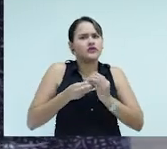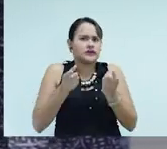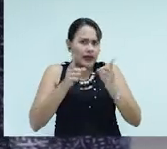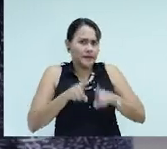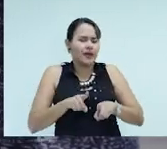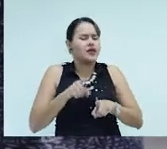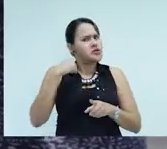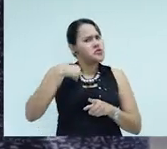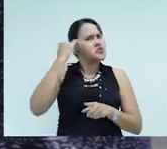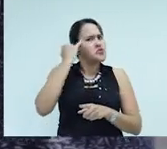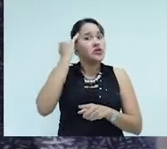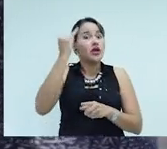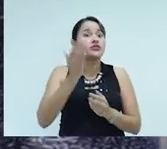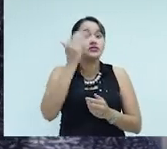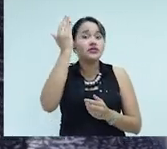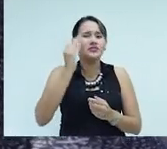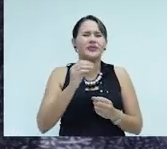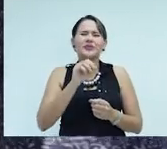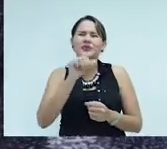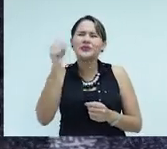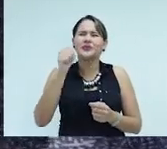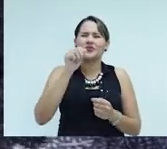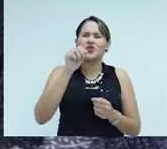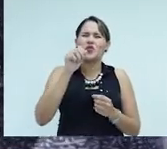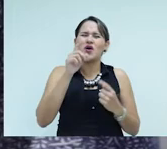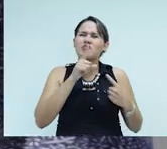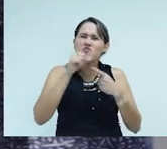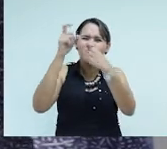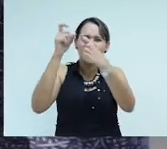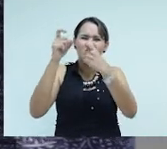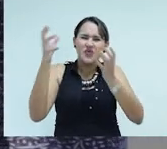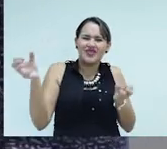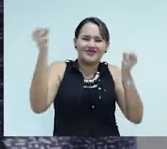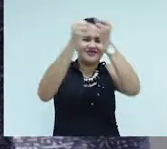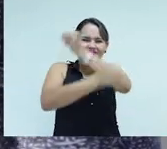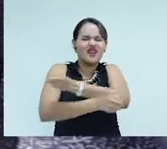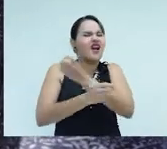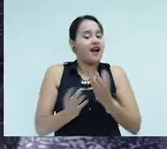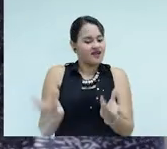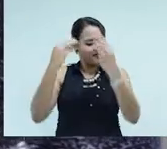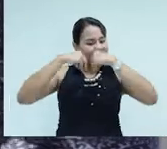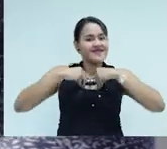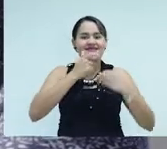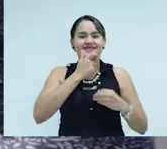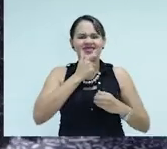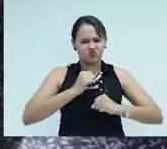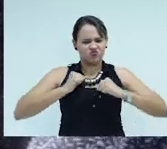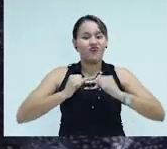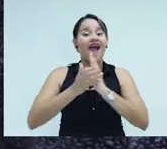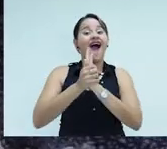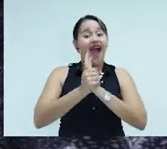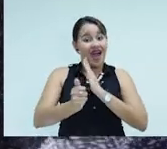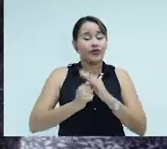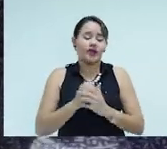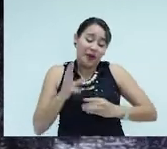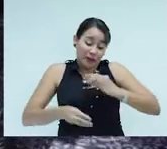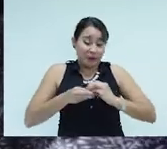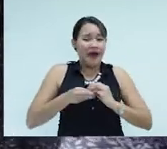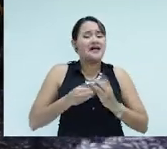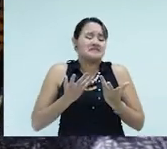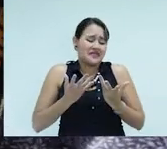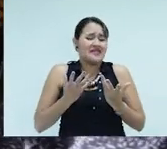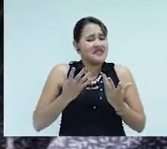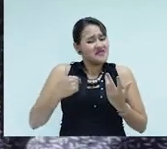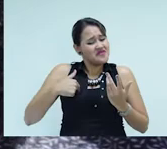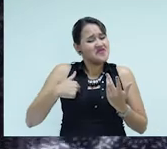Me preparé también un intercambio en lo que pude fortalecer mi idioma inglés y a través de las experiencias cotidianas, porque la prueba